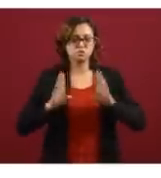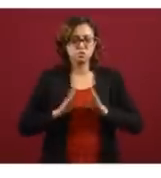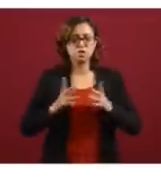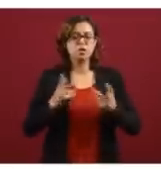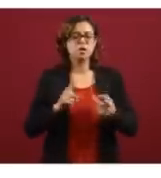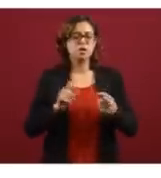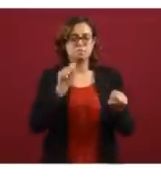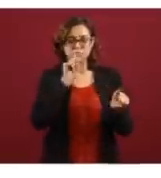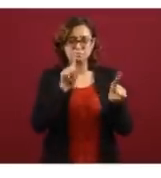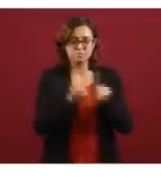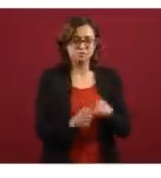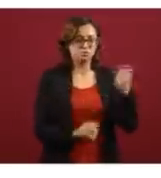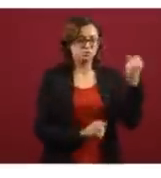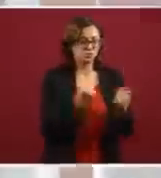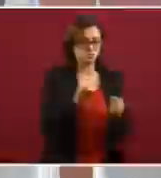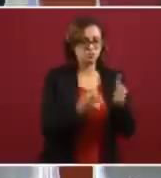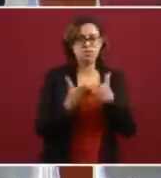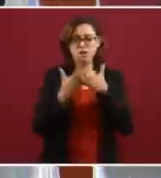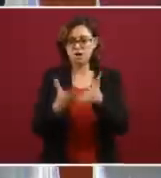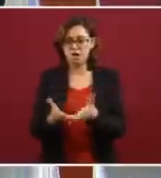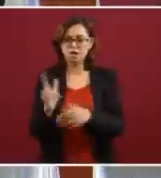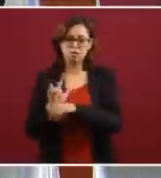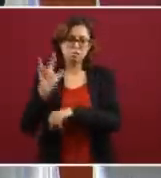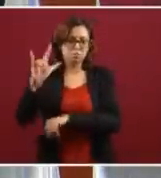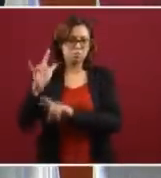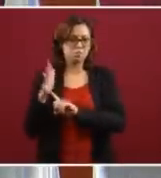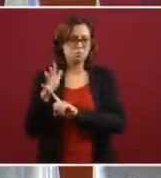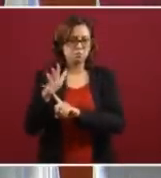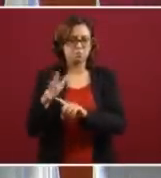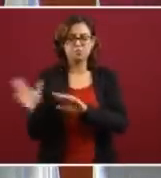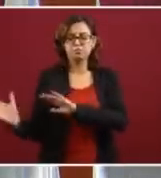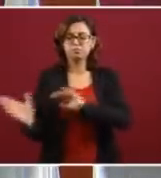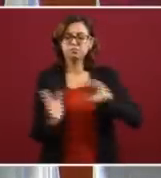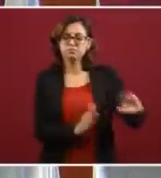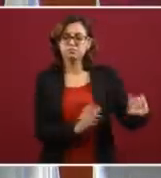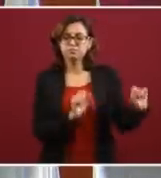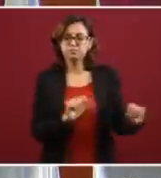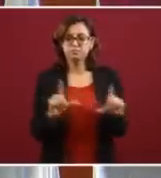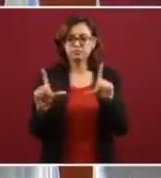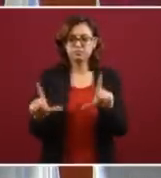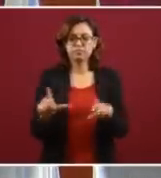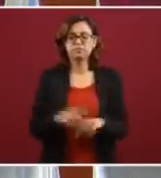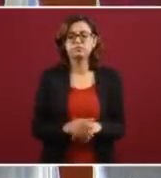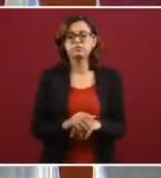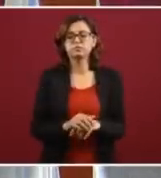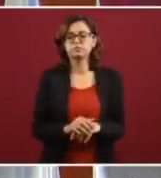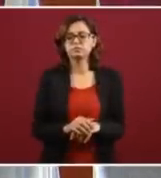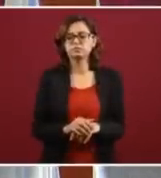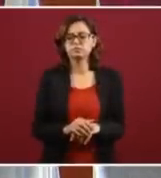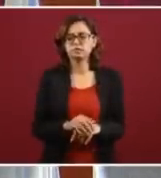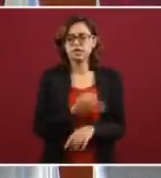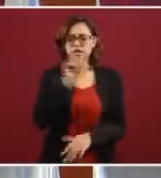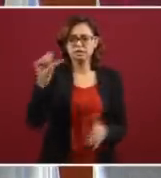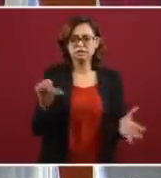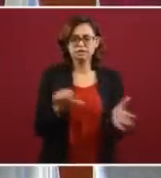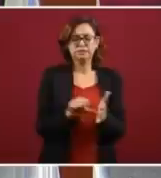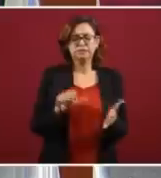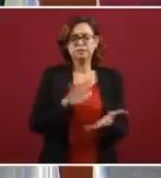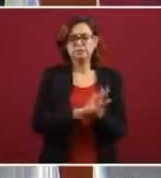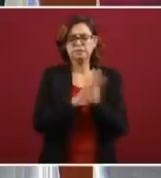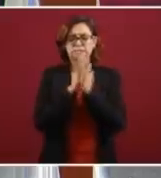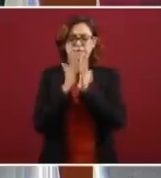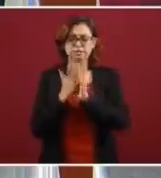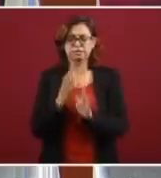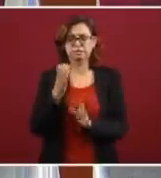vehículos, buques y aeronaves. La que sigue, por favor. El Centro Transformativo de Educación Cultural y Ambiental